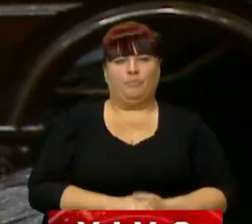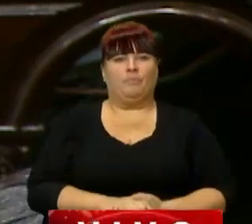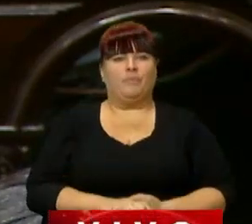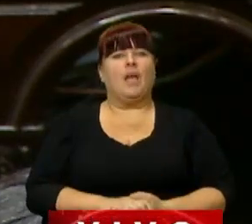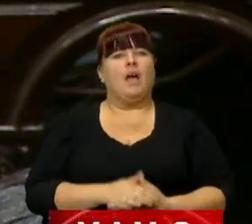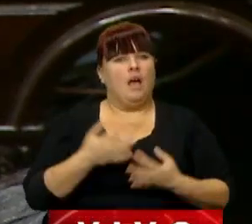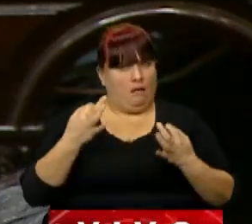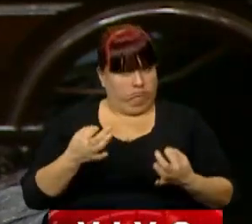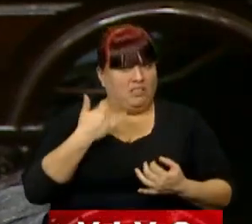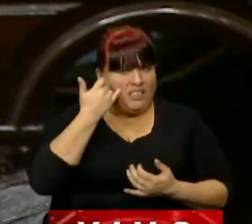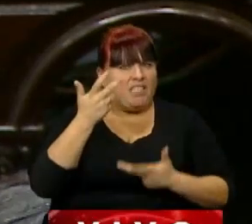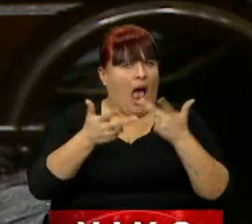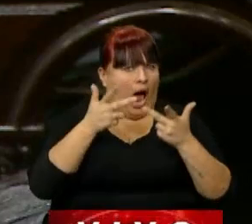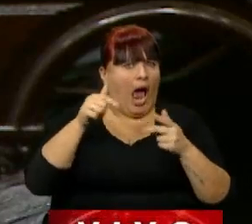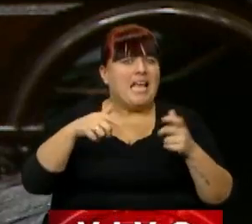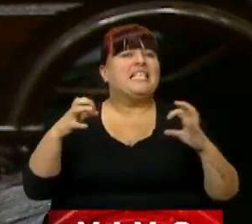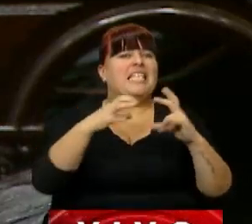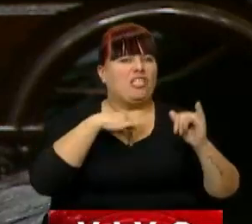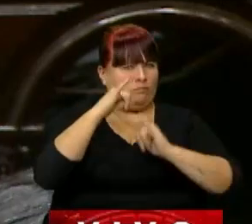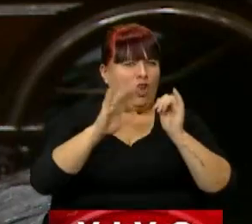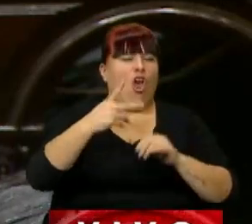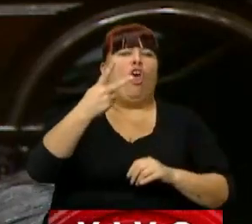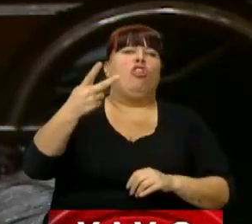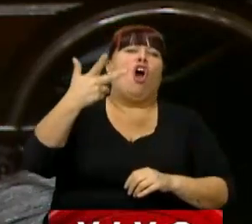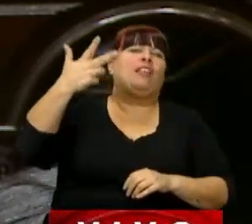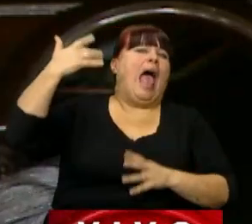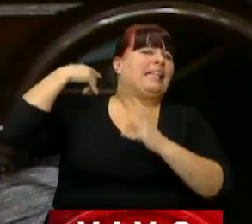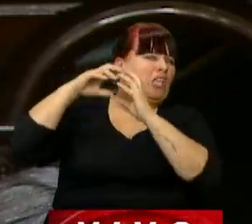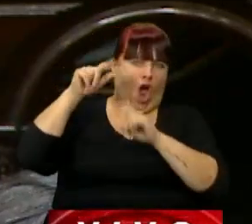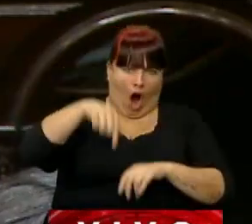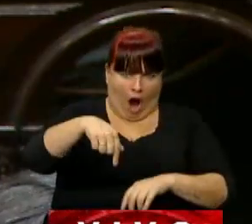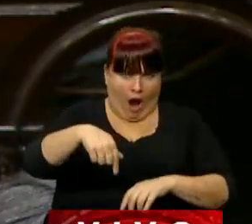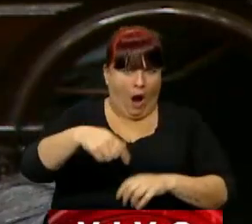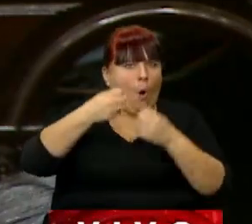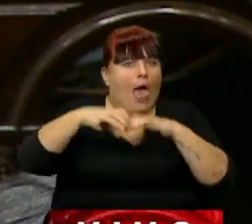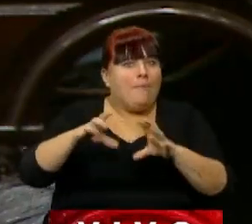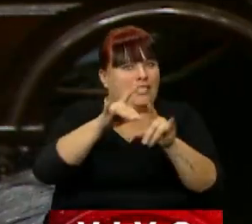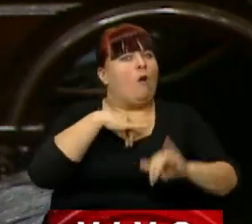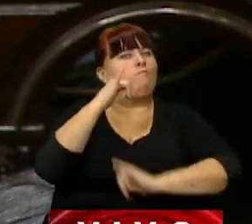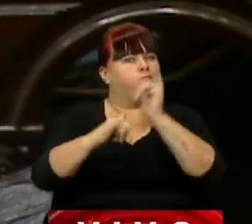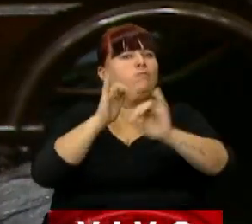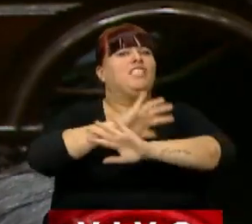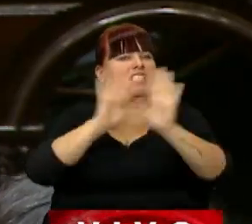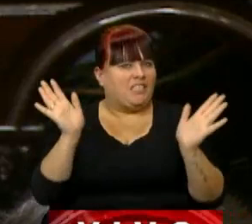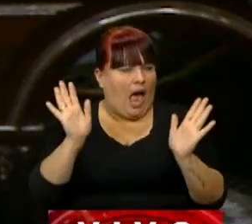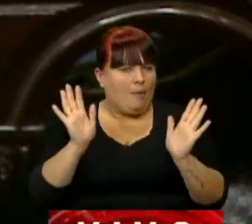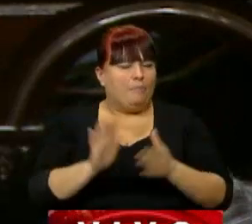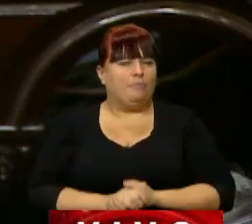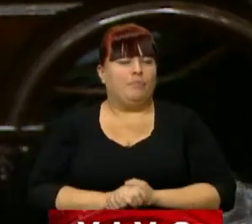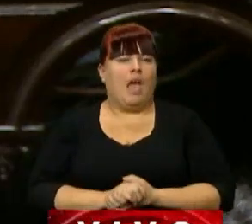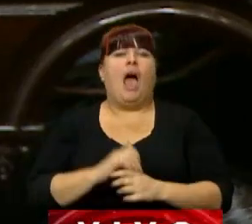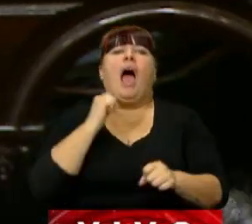Cosa de la cual nosotros ya hablamos en esta sesión, no hace dos o tres sesiones atrás, lo hablamos al arranque de esta sesión.